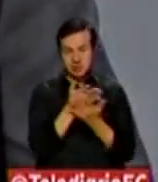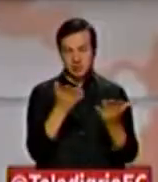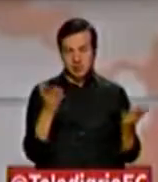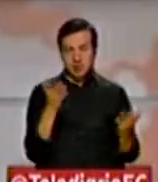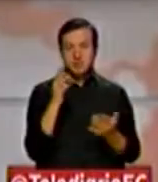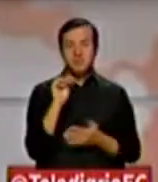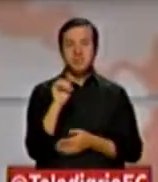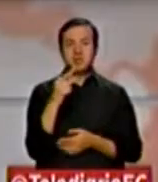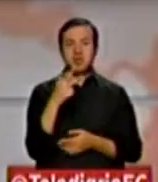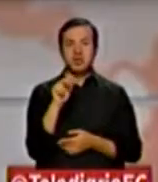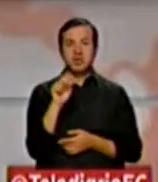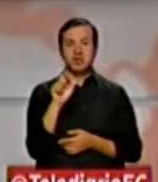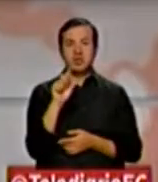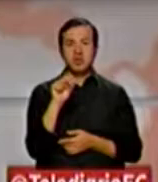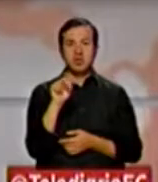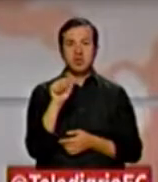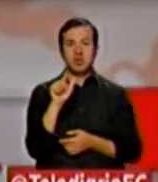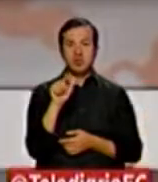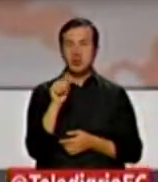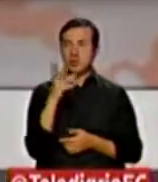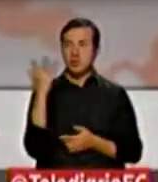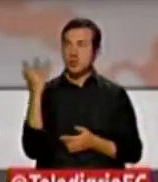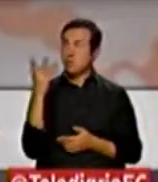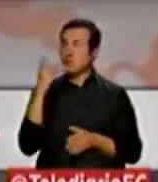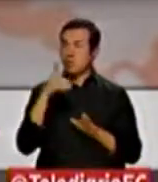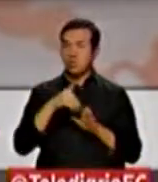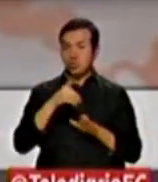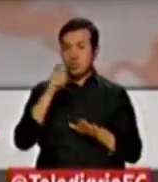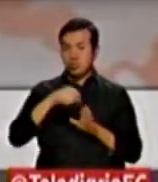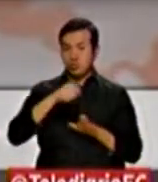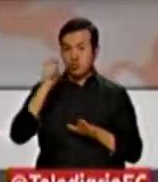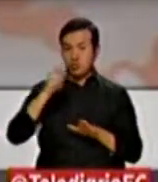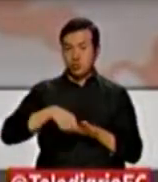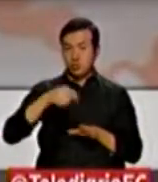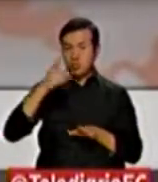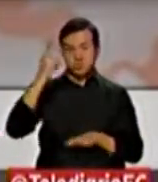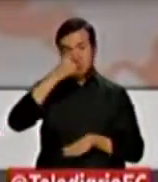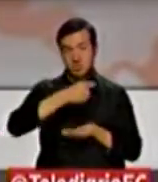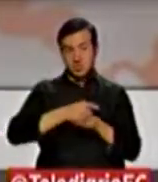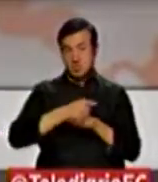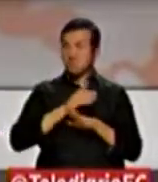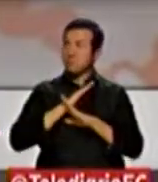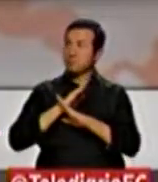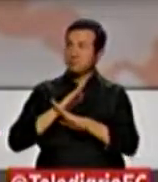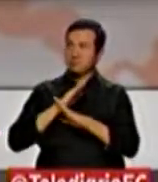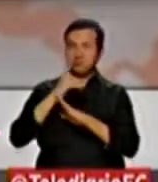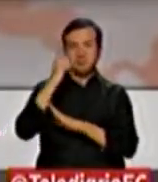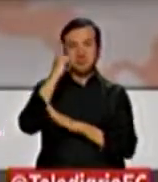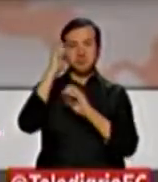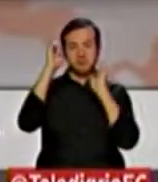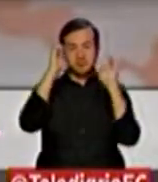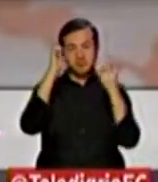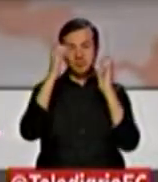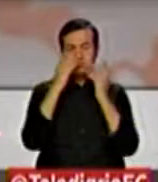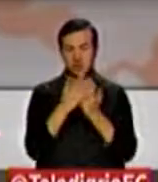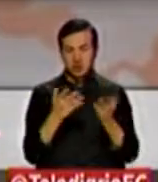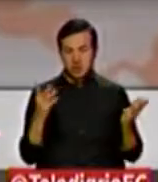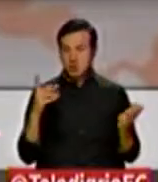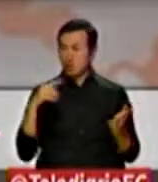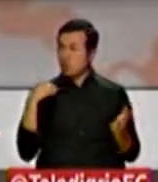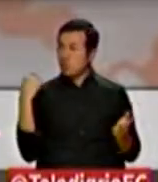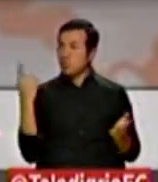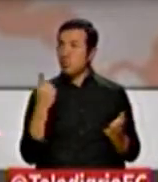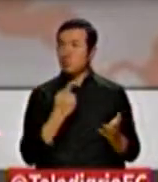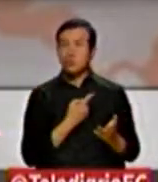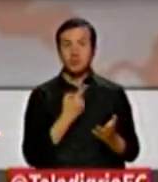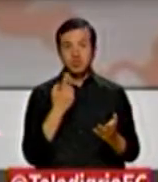a defendernos del laudo que ha sido en contra del Ecuador, tenemos que defender ese laudo legalmente, hay que armar una estrategia. Nosotros estamos